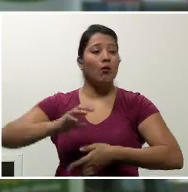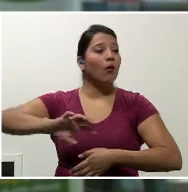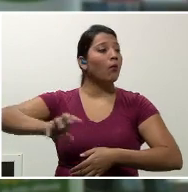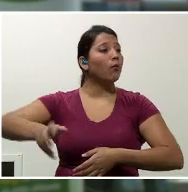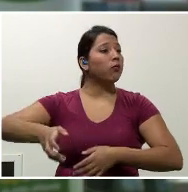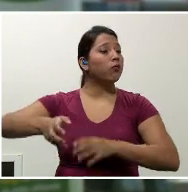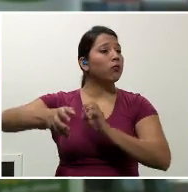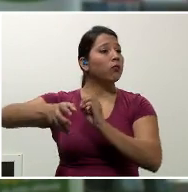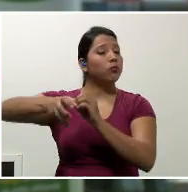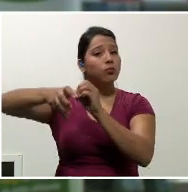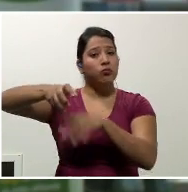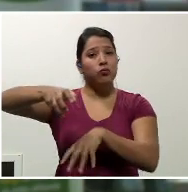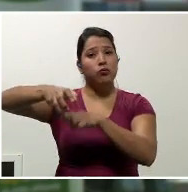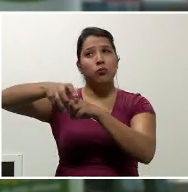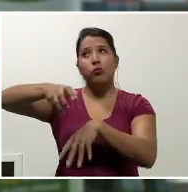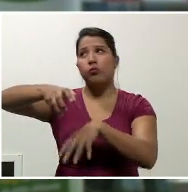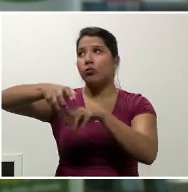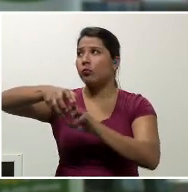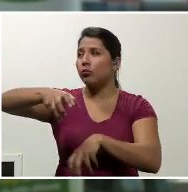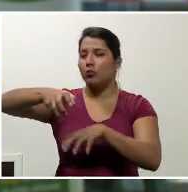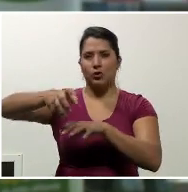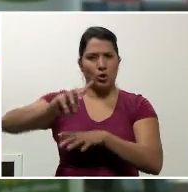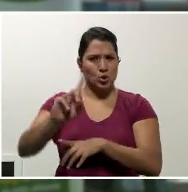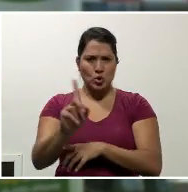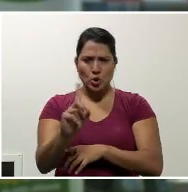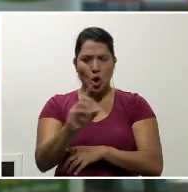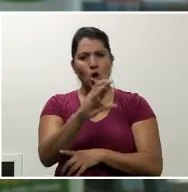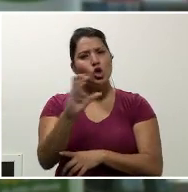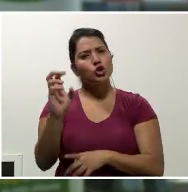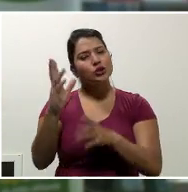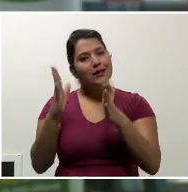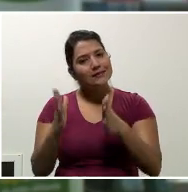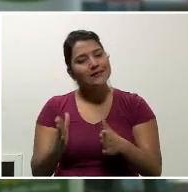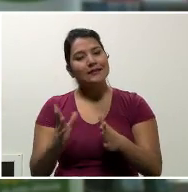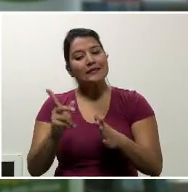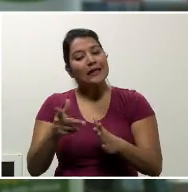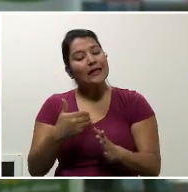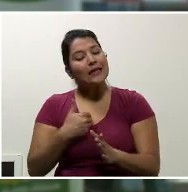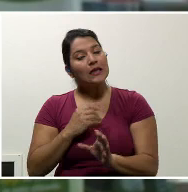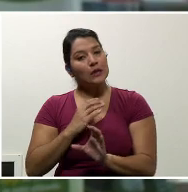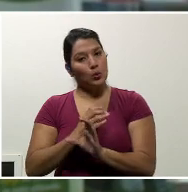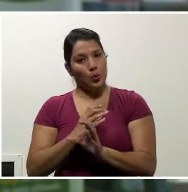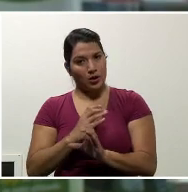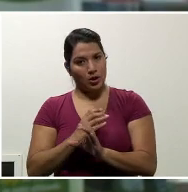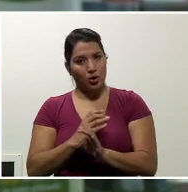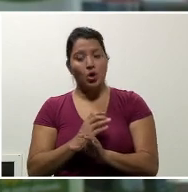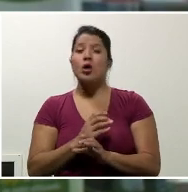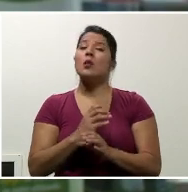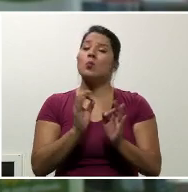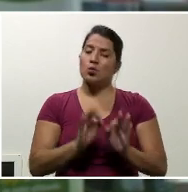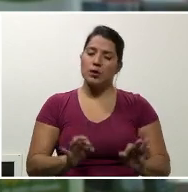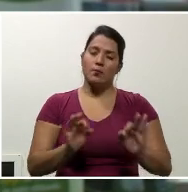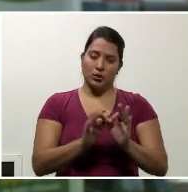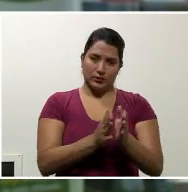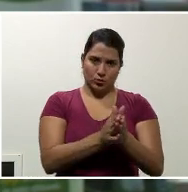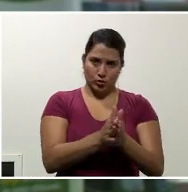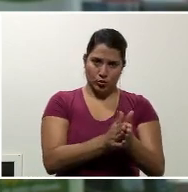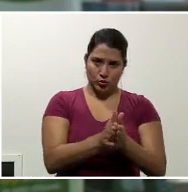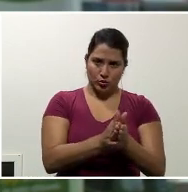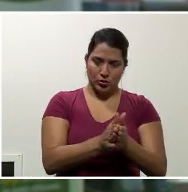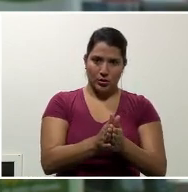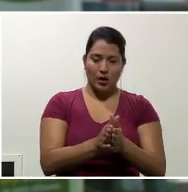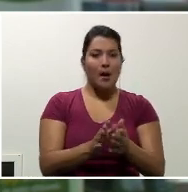es donde el costarricense puede tomar muchas medidas, ¿verdad? No se trata solo del tema del lavado de manos, que es importantísimo, pero